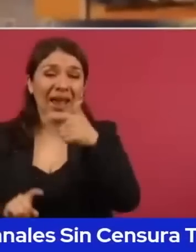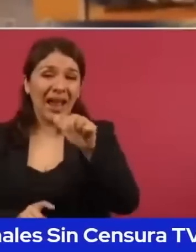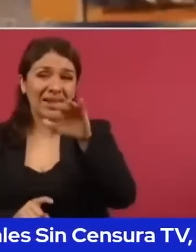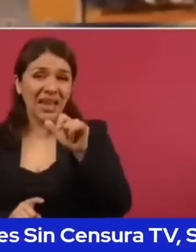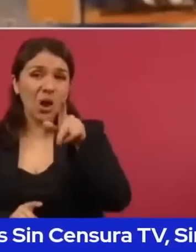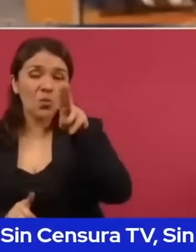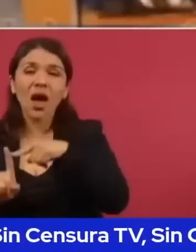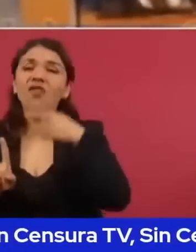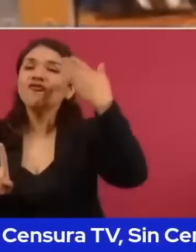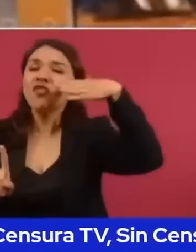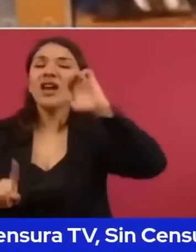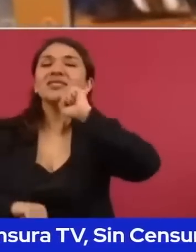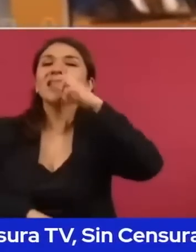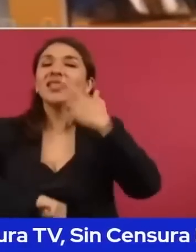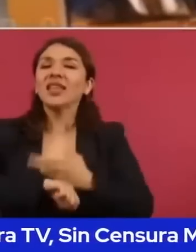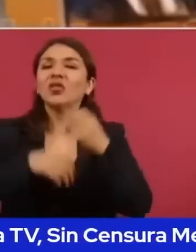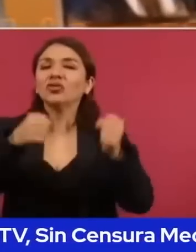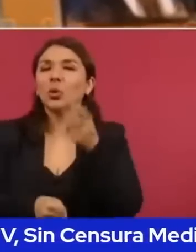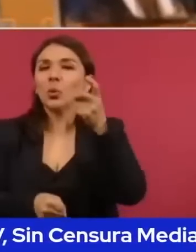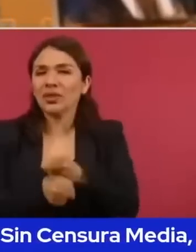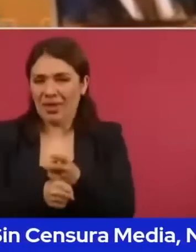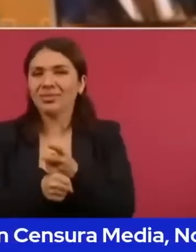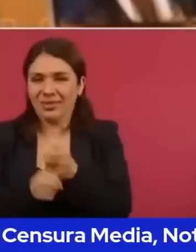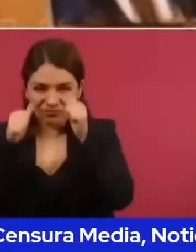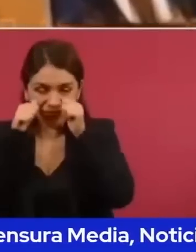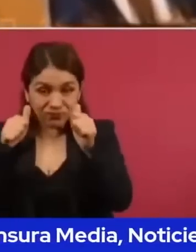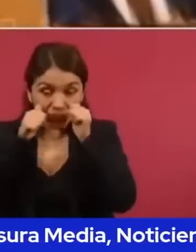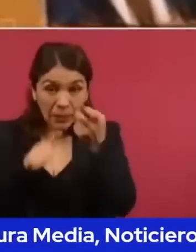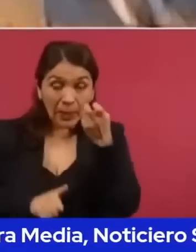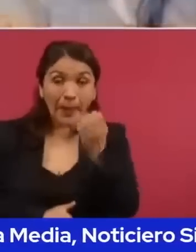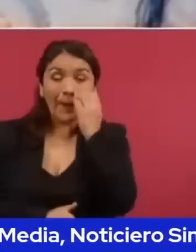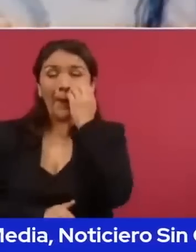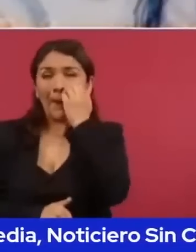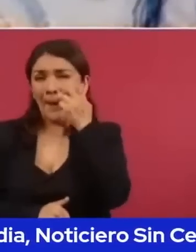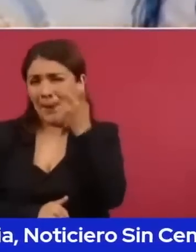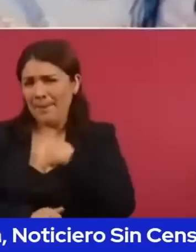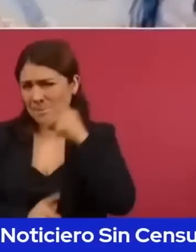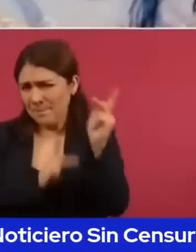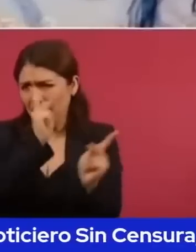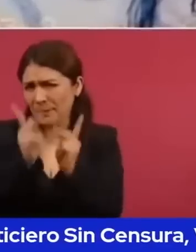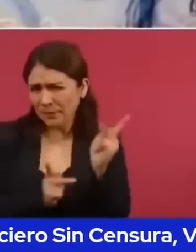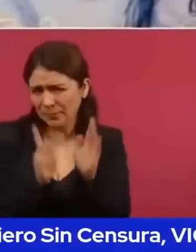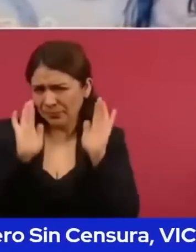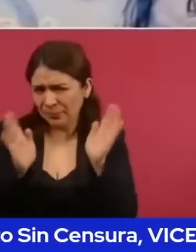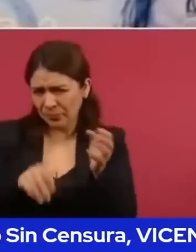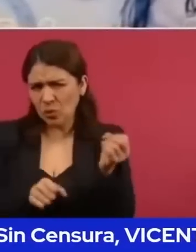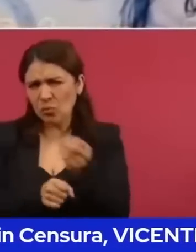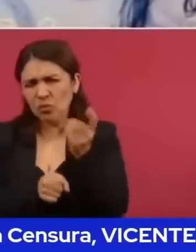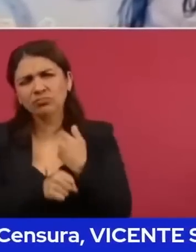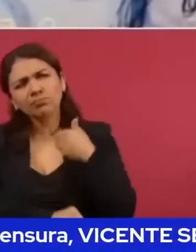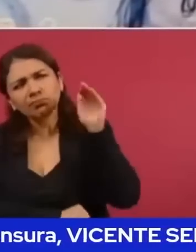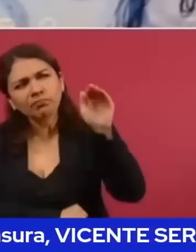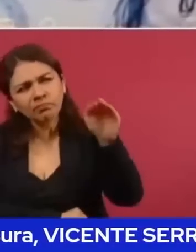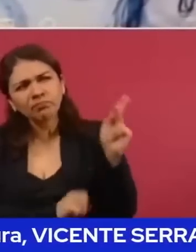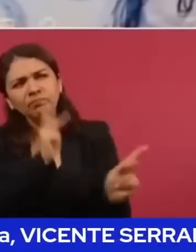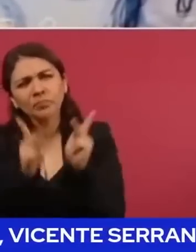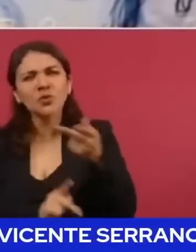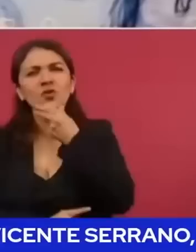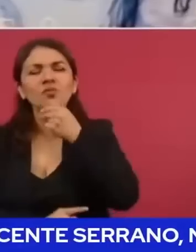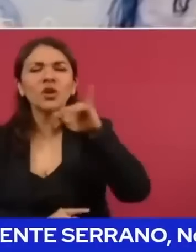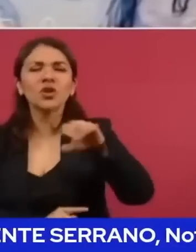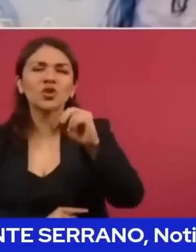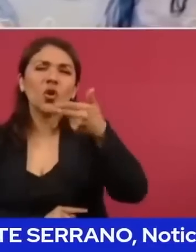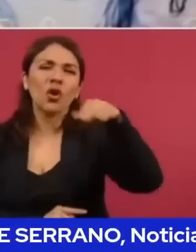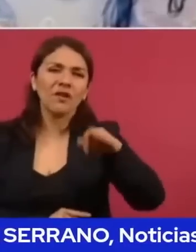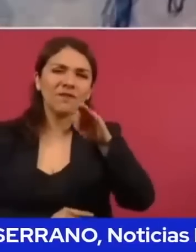era secretario de Seguridad Pública. Y entonces le pregunté, tuve la oportunidad de preguntarle a John Philly,